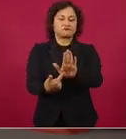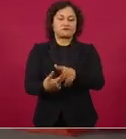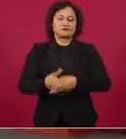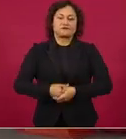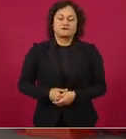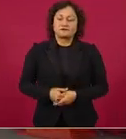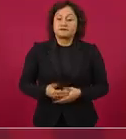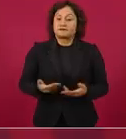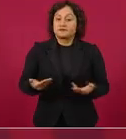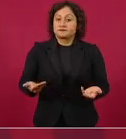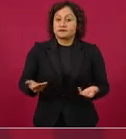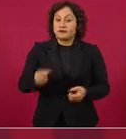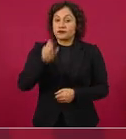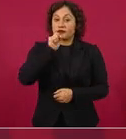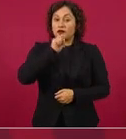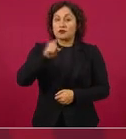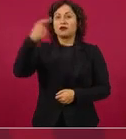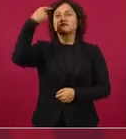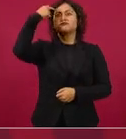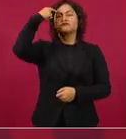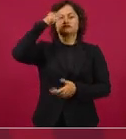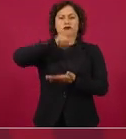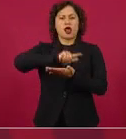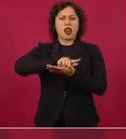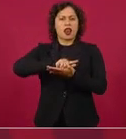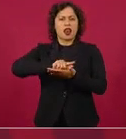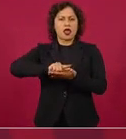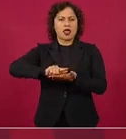estar bien con nuestra conciencia.